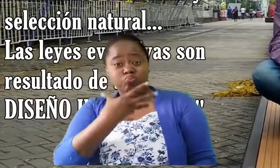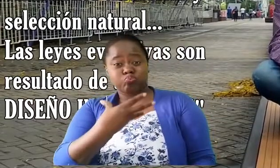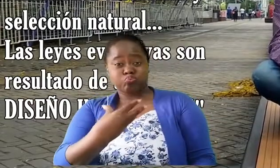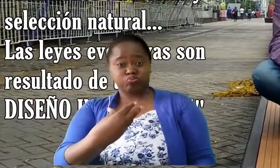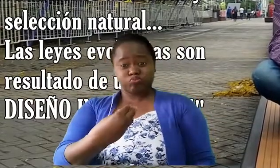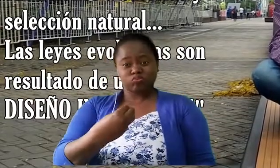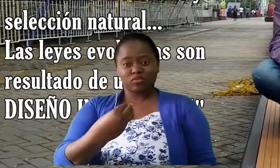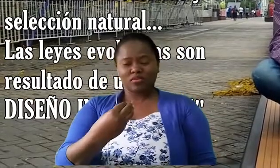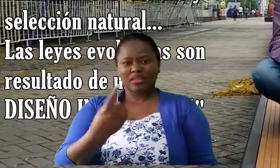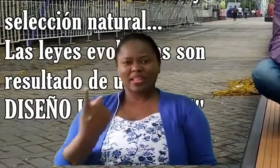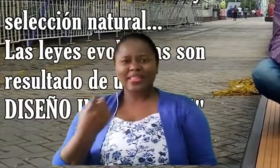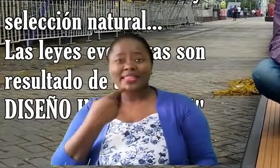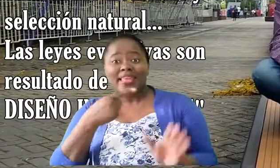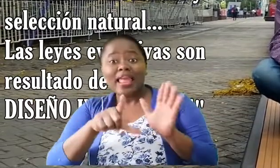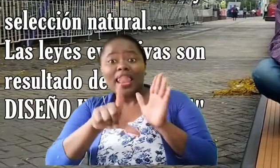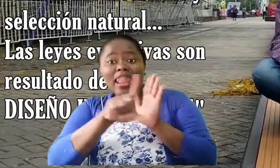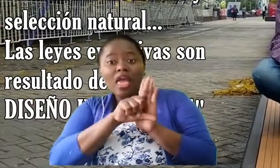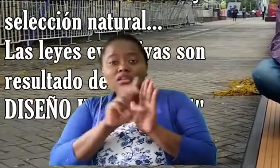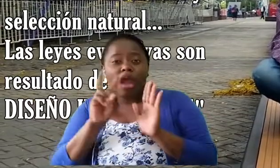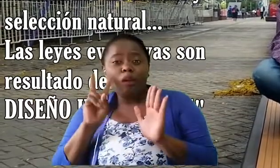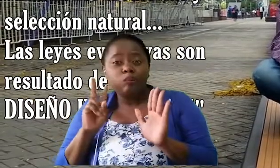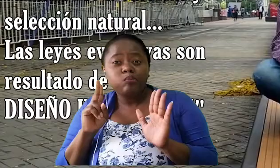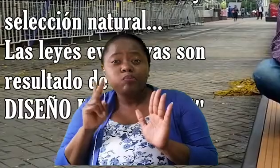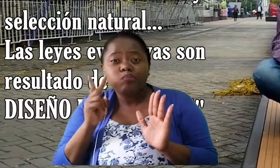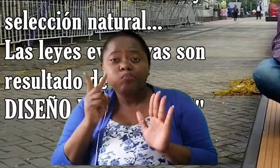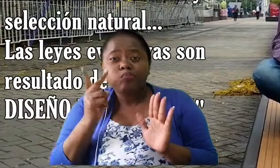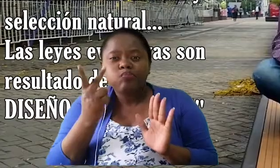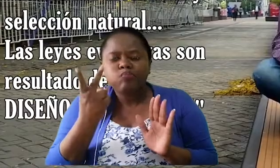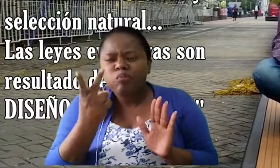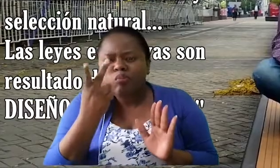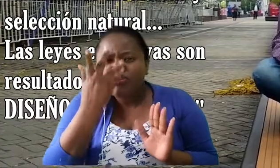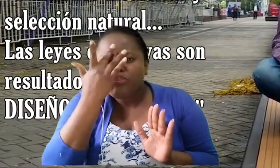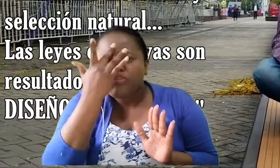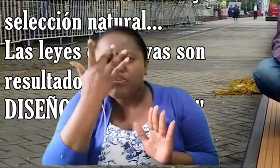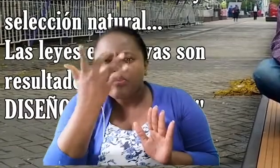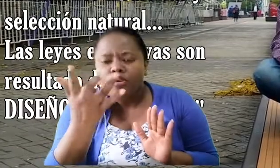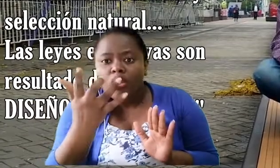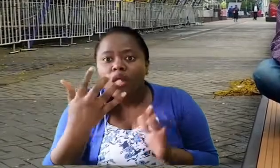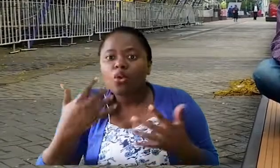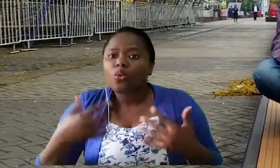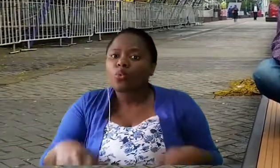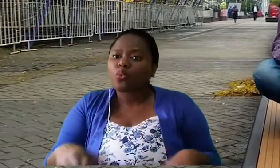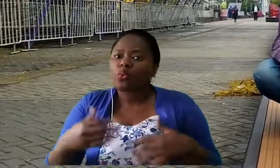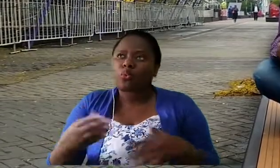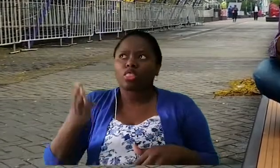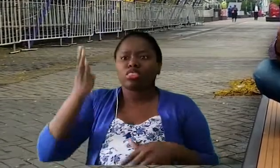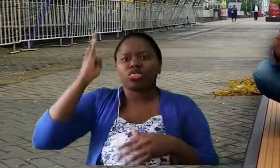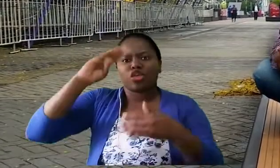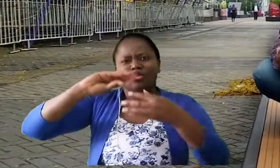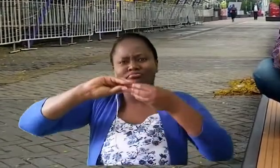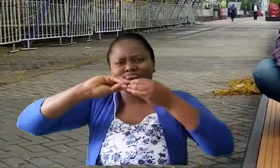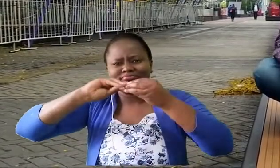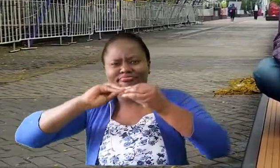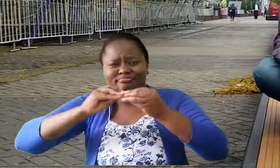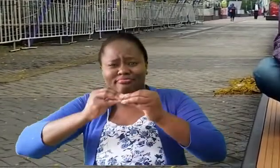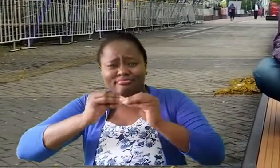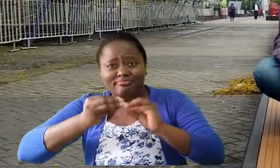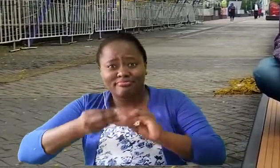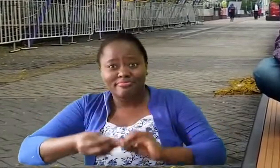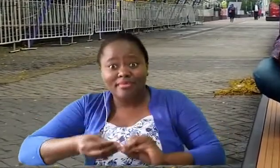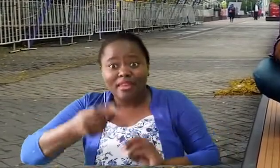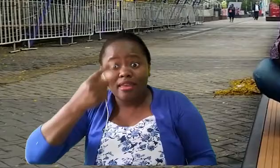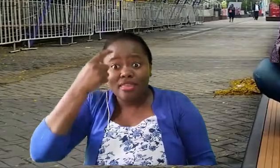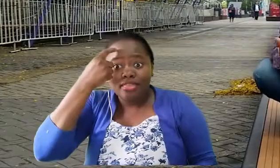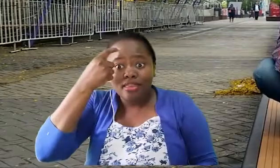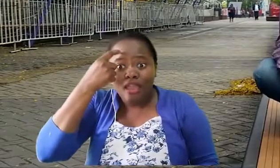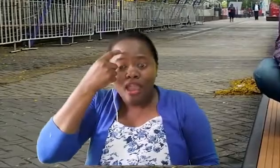eran el resultado de un diseño inteligente, es decir, en la evolución, ¿sí?, y